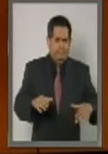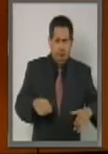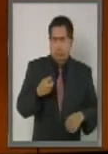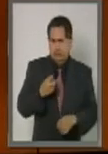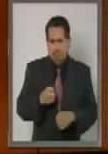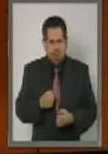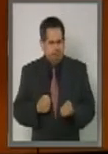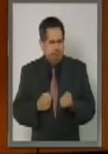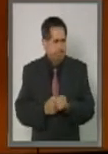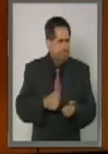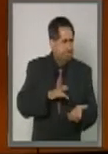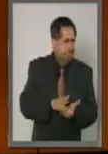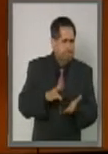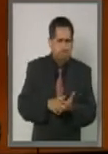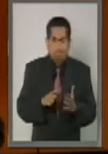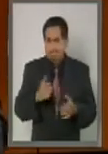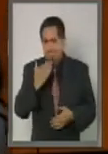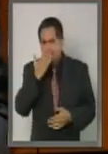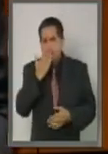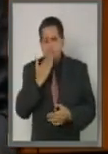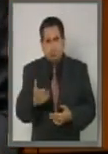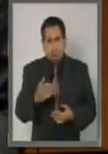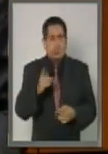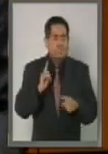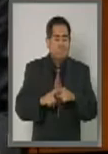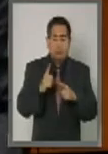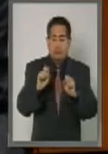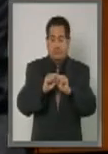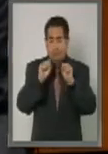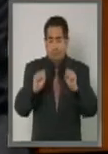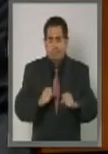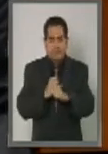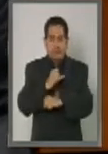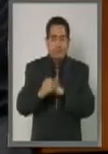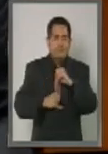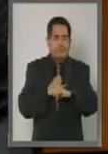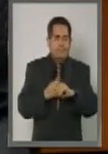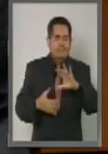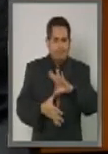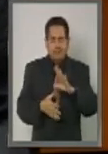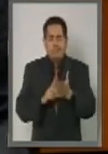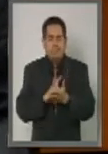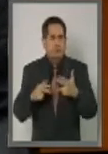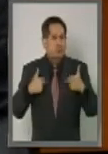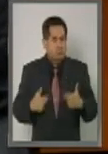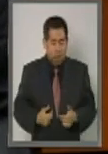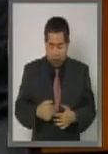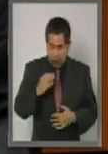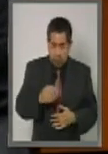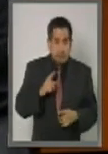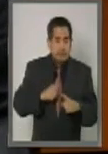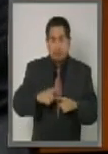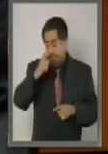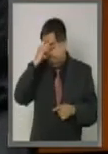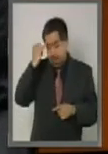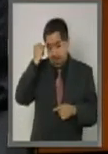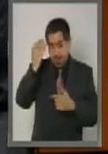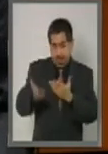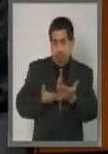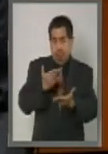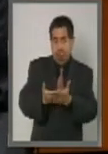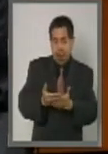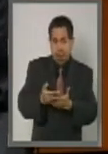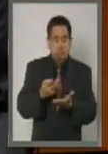la organización, particularmente del Sistema Interamericano de Derechos Humanos, que a propuesta de nuestro país duplicó